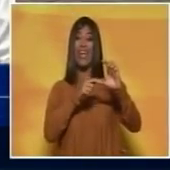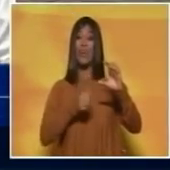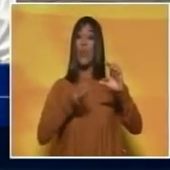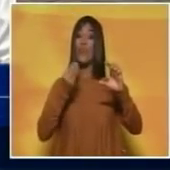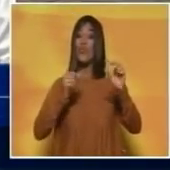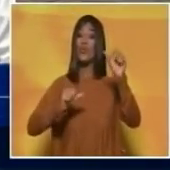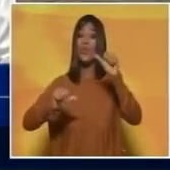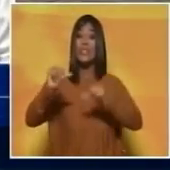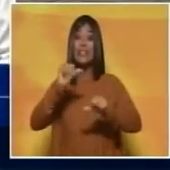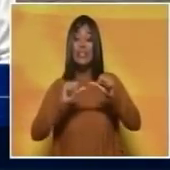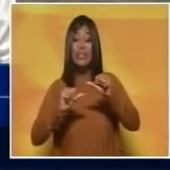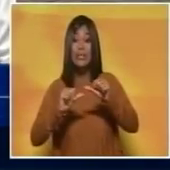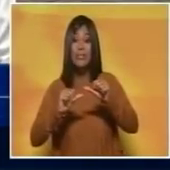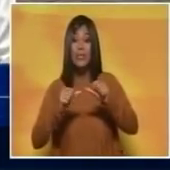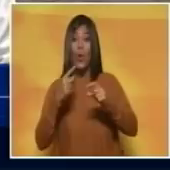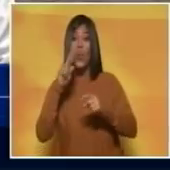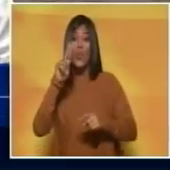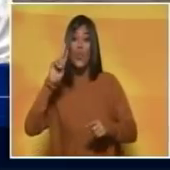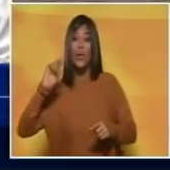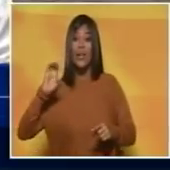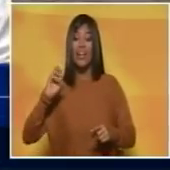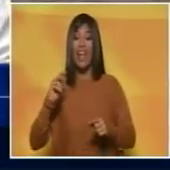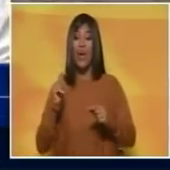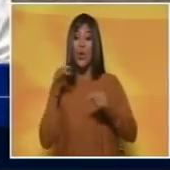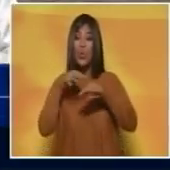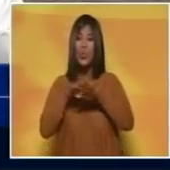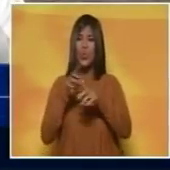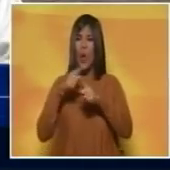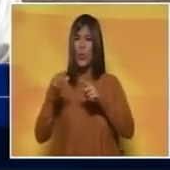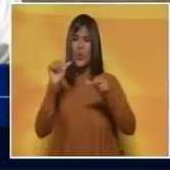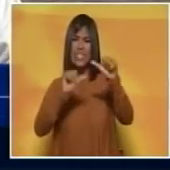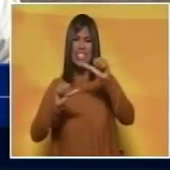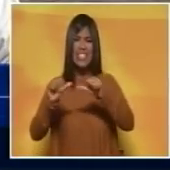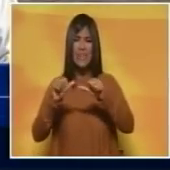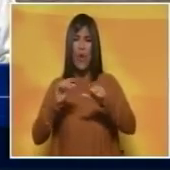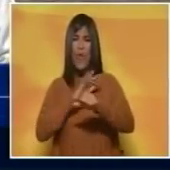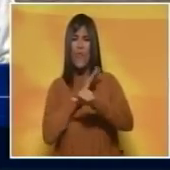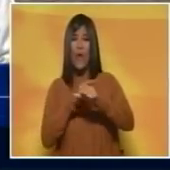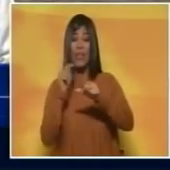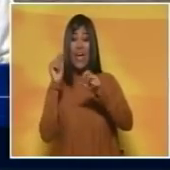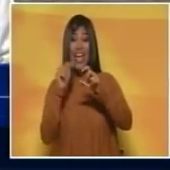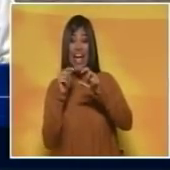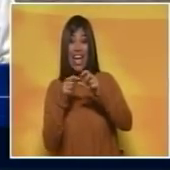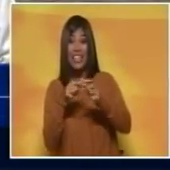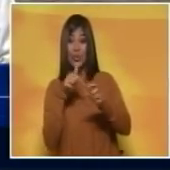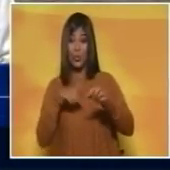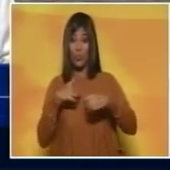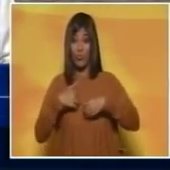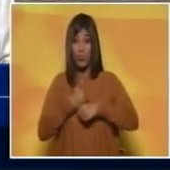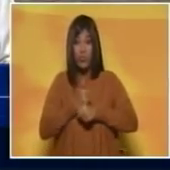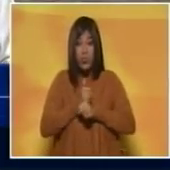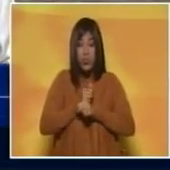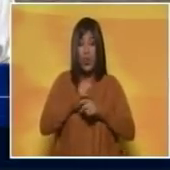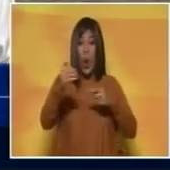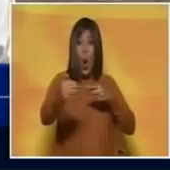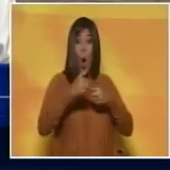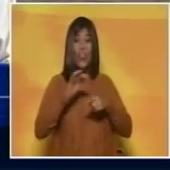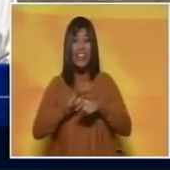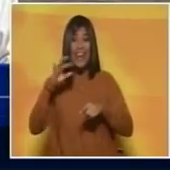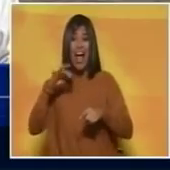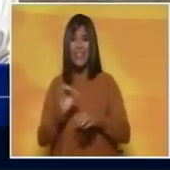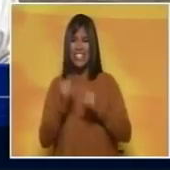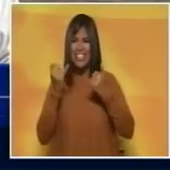grandes cantidades de uretano, que es la mezcla de etanol más urea, y esto condiciona una alteración del sistema nervioso